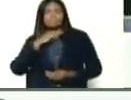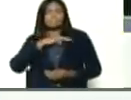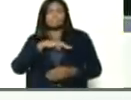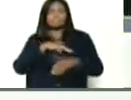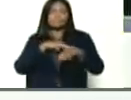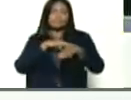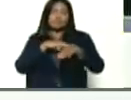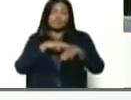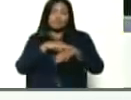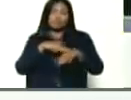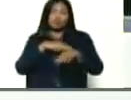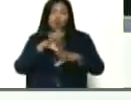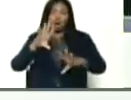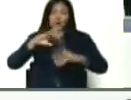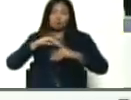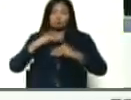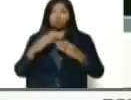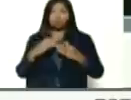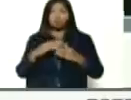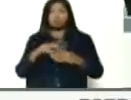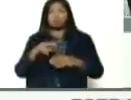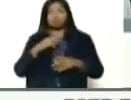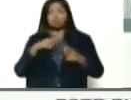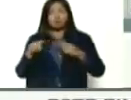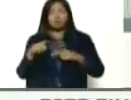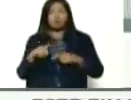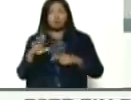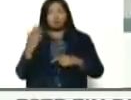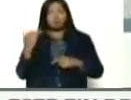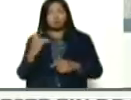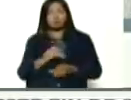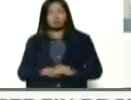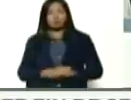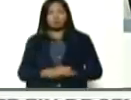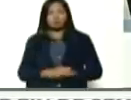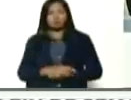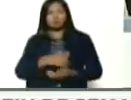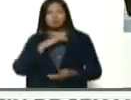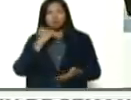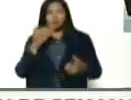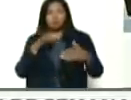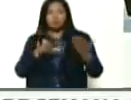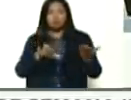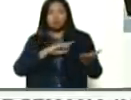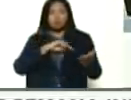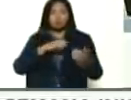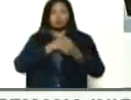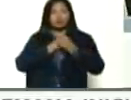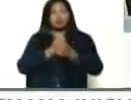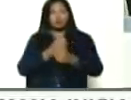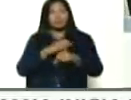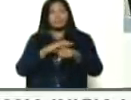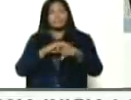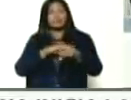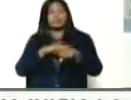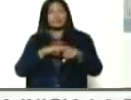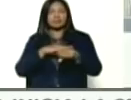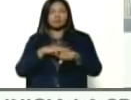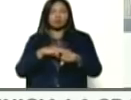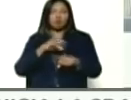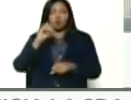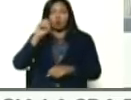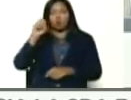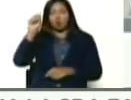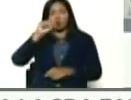asumió su nombre cuando bueno falleció nuestro querido ministro osvaldo